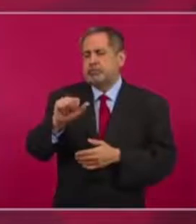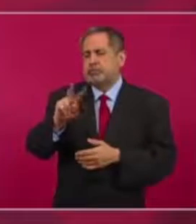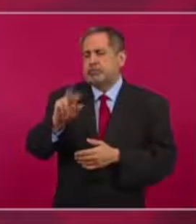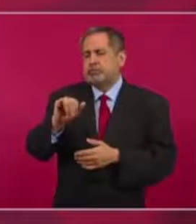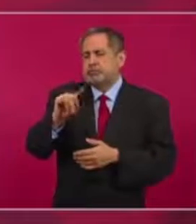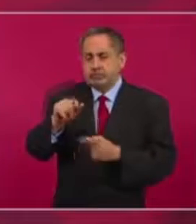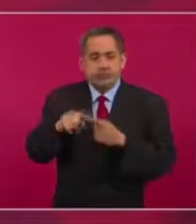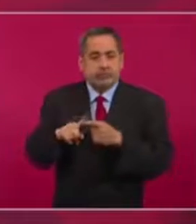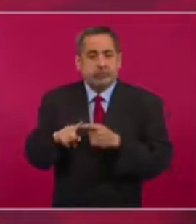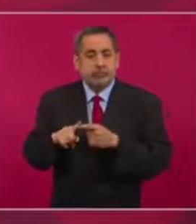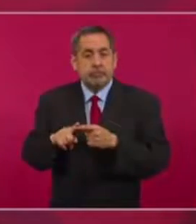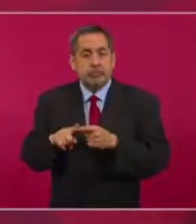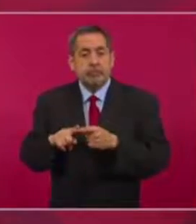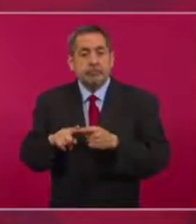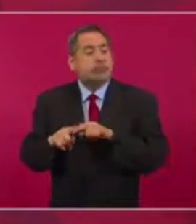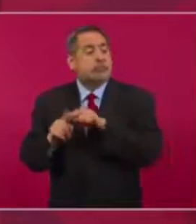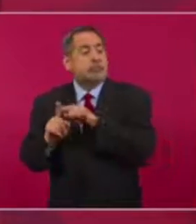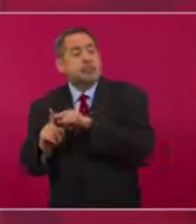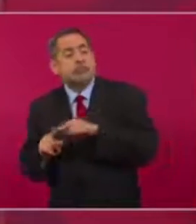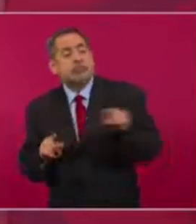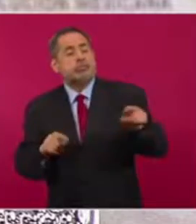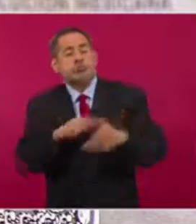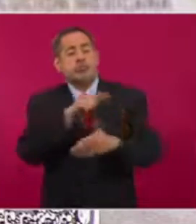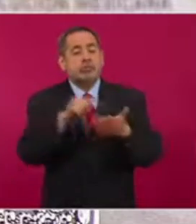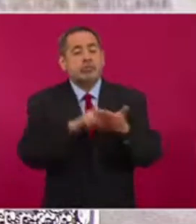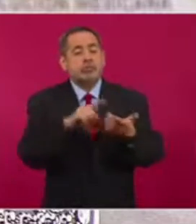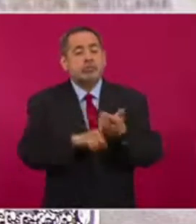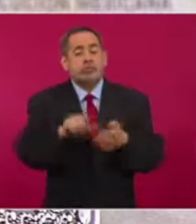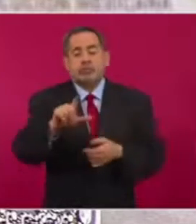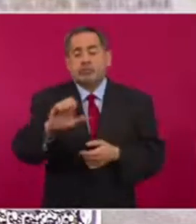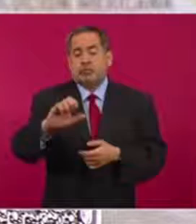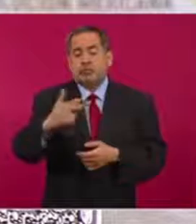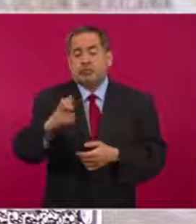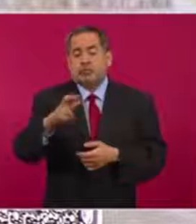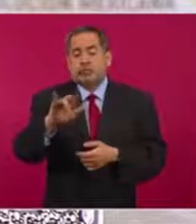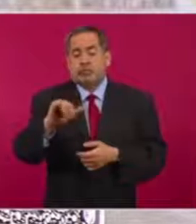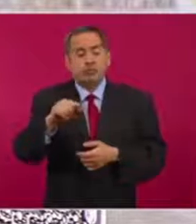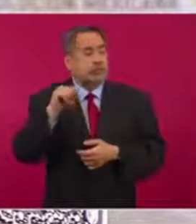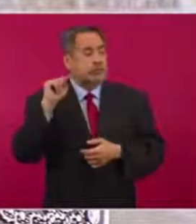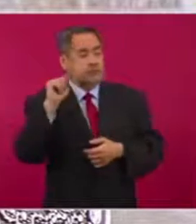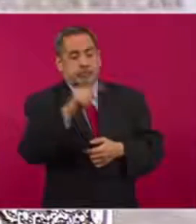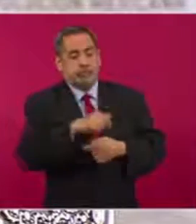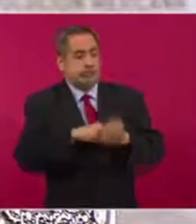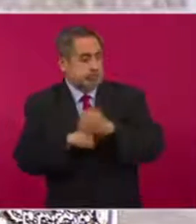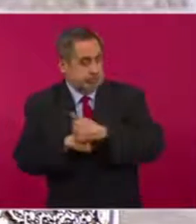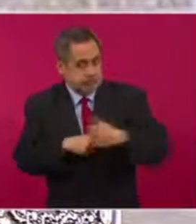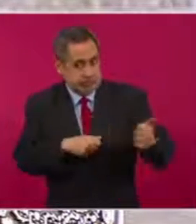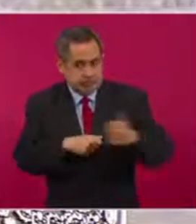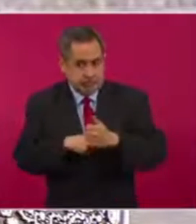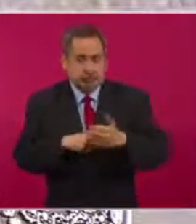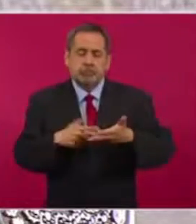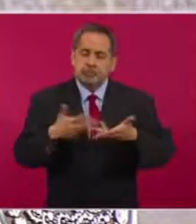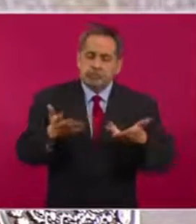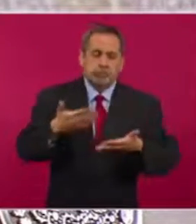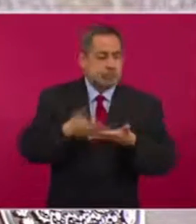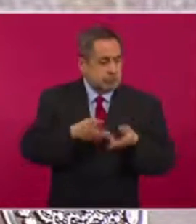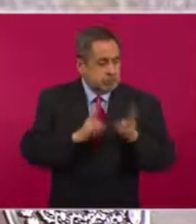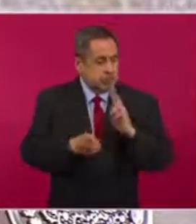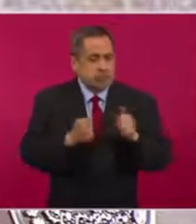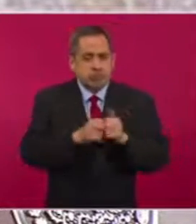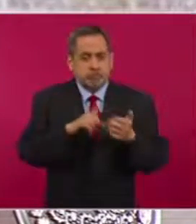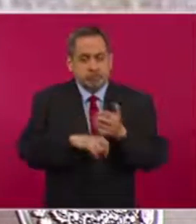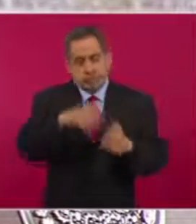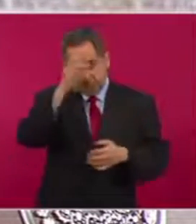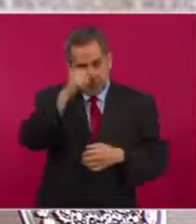da el servicio hasta Lechería y ahora se llegó a un acuerdo con ellos,